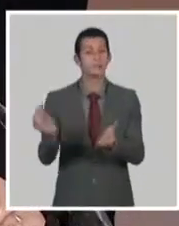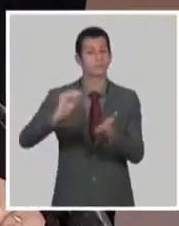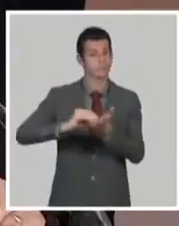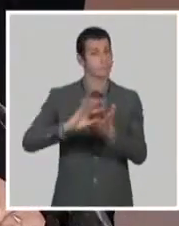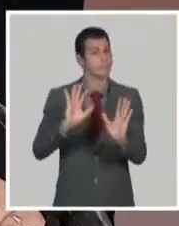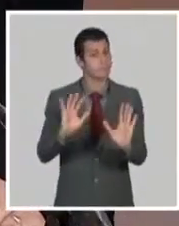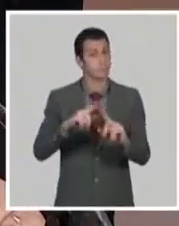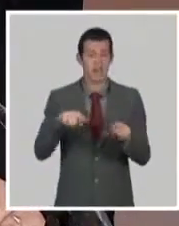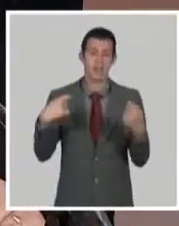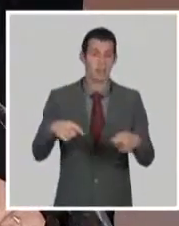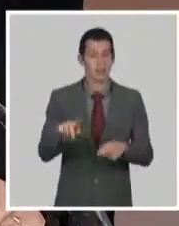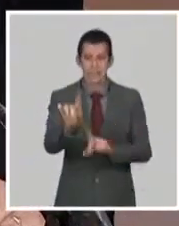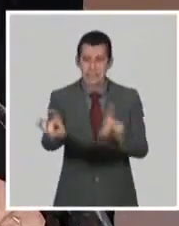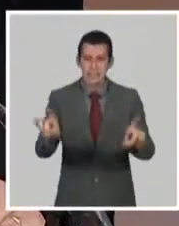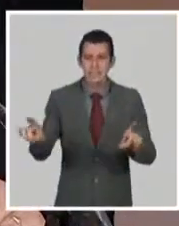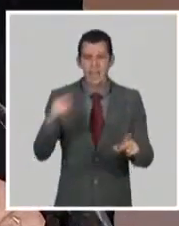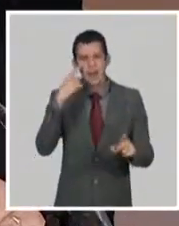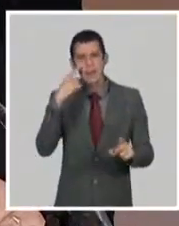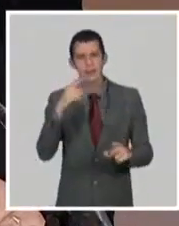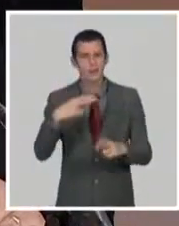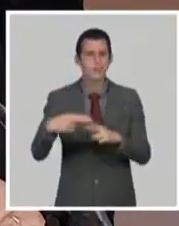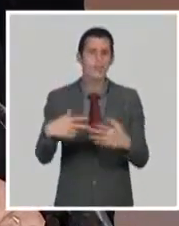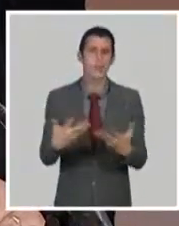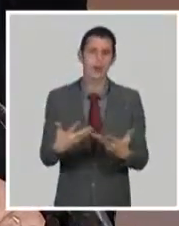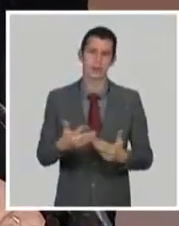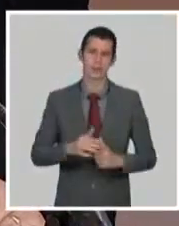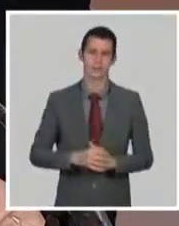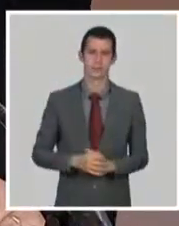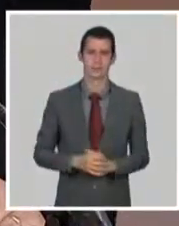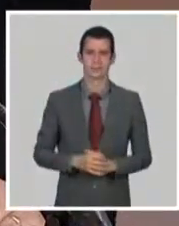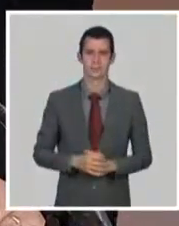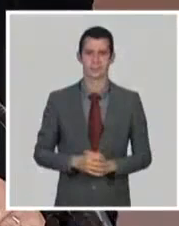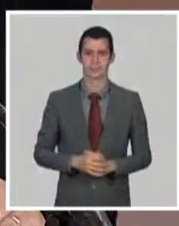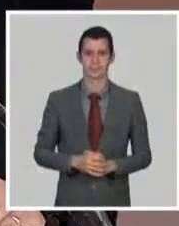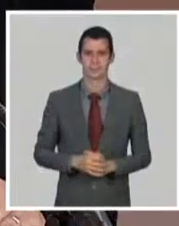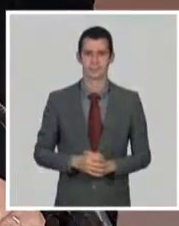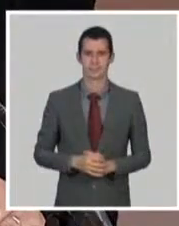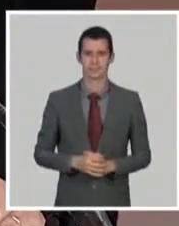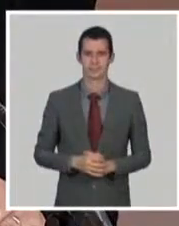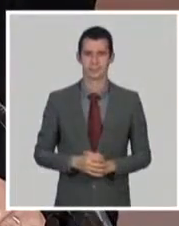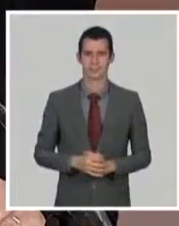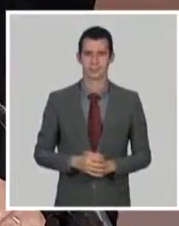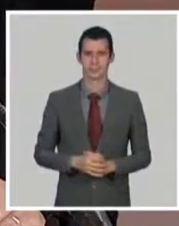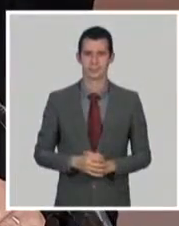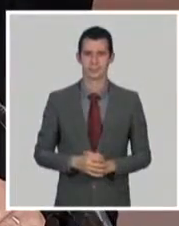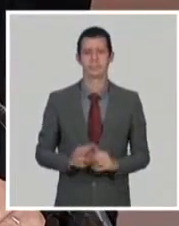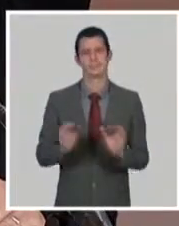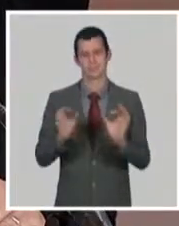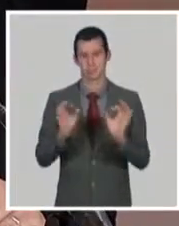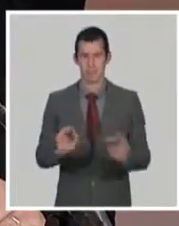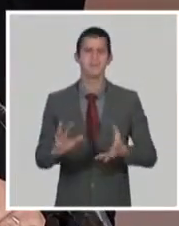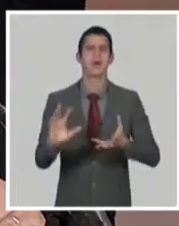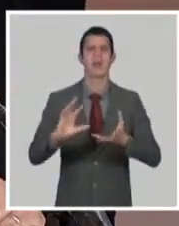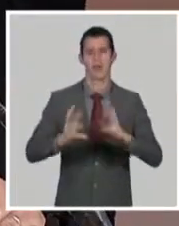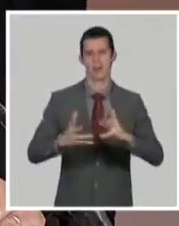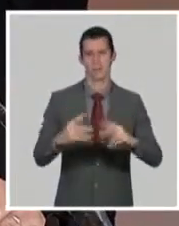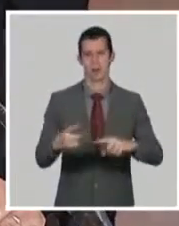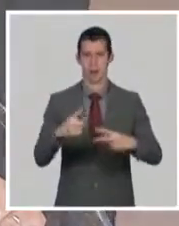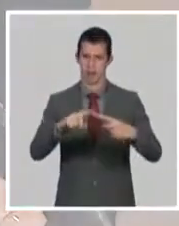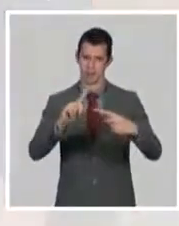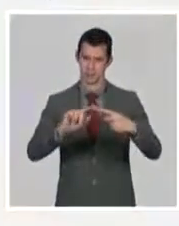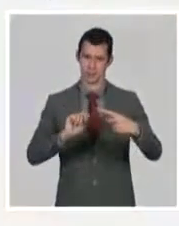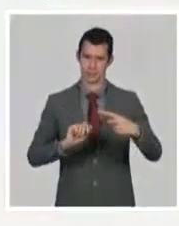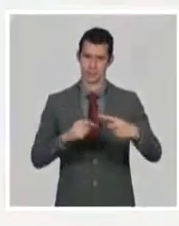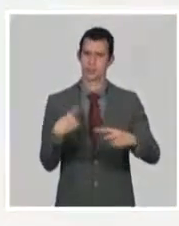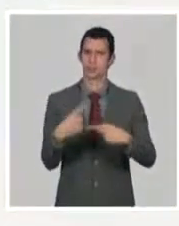En este caso nos fuimos con la variante, igual recombinante expresado, la misma RBD, y la formulamos con